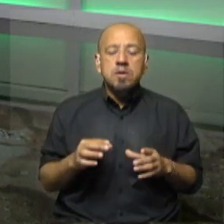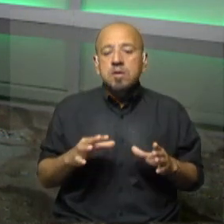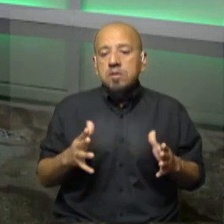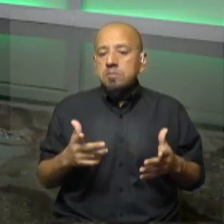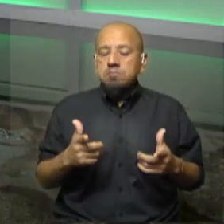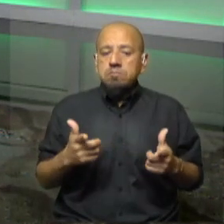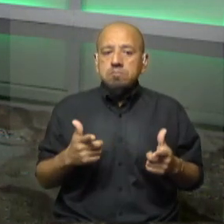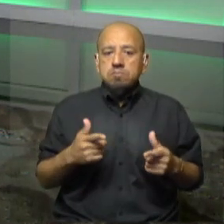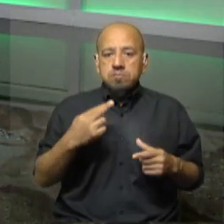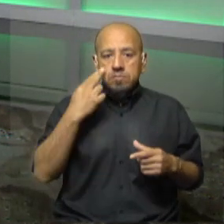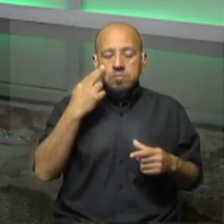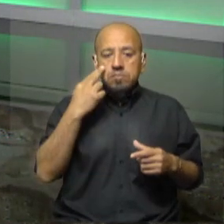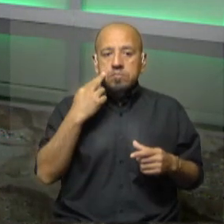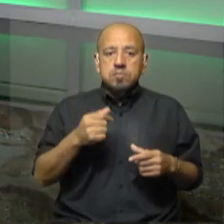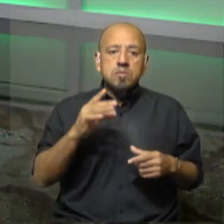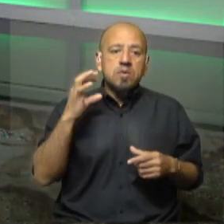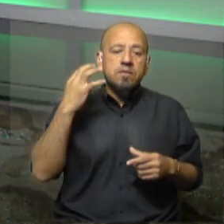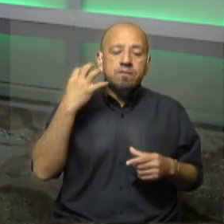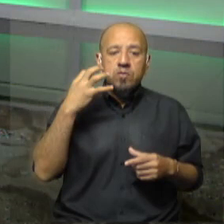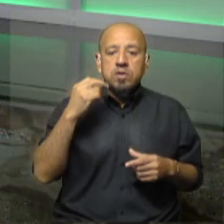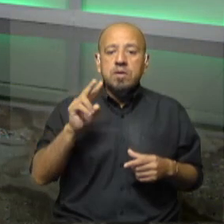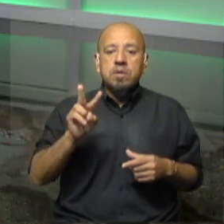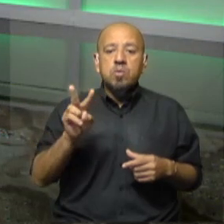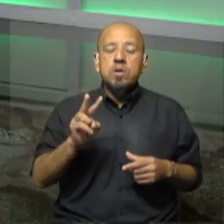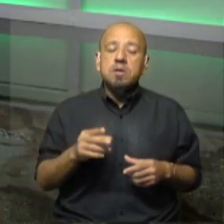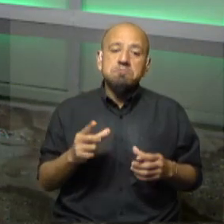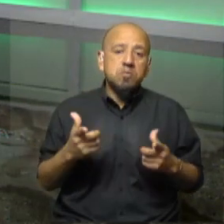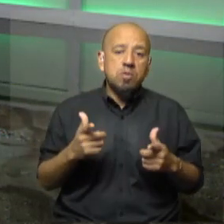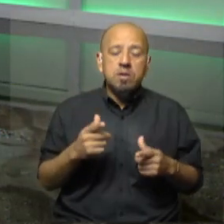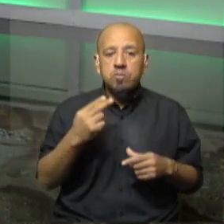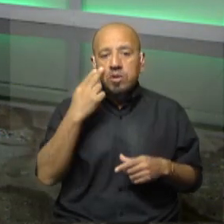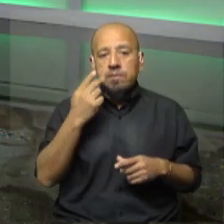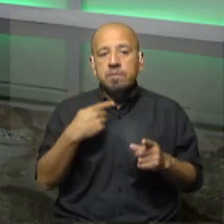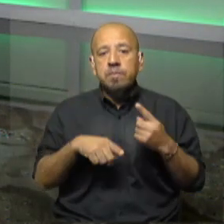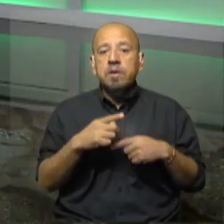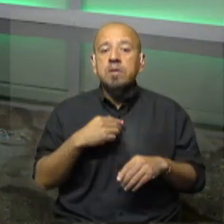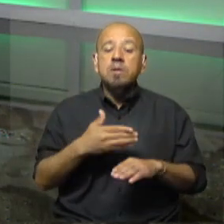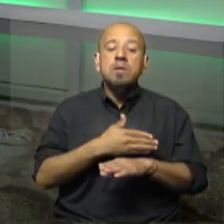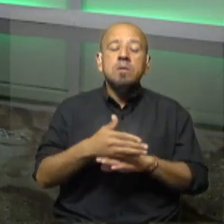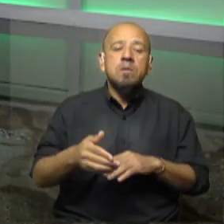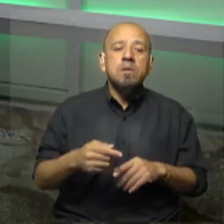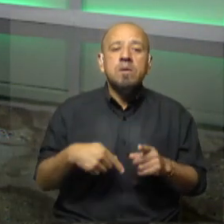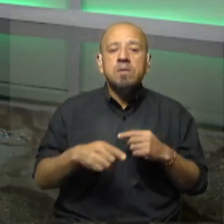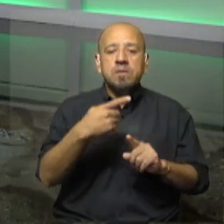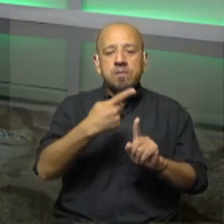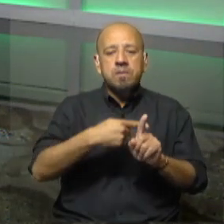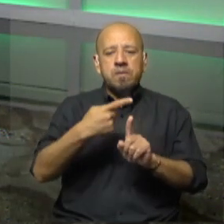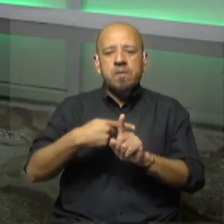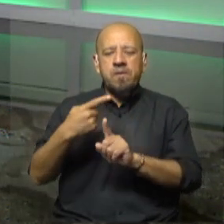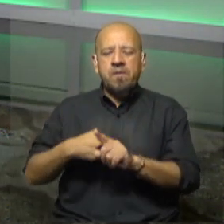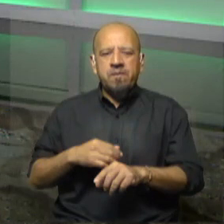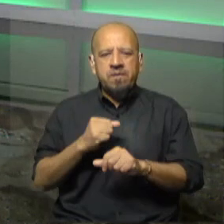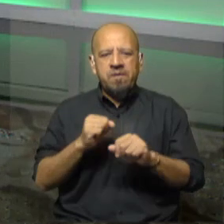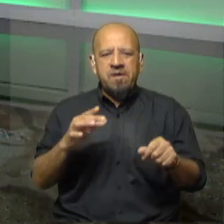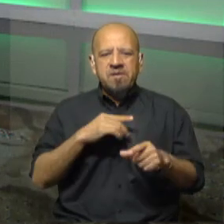problemas de abastecimiento con frutas y hortalizas, pero que sí se pueden llegar a ver problemáticas en las próximas semanas y en los próximos meses, sobre todo en